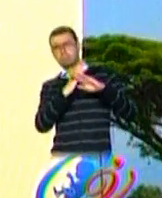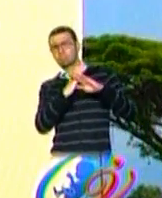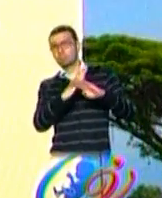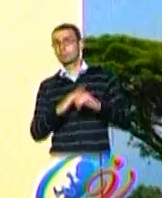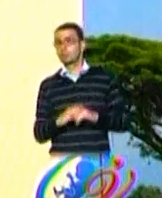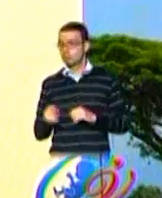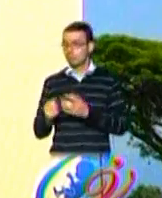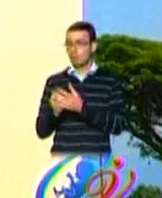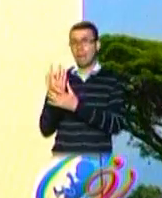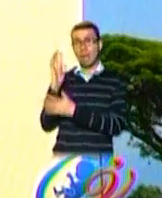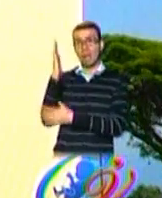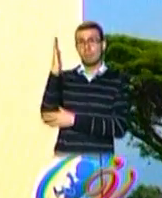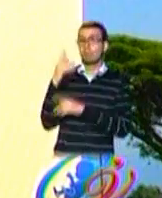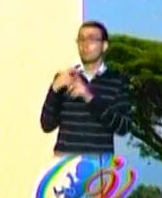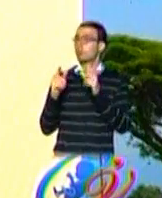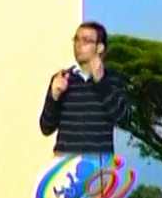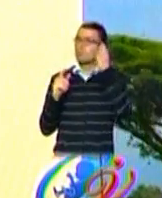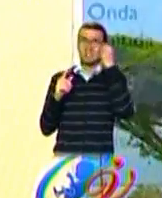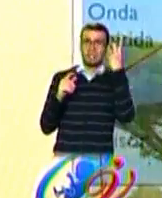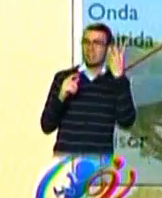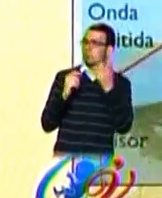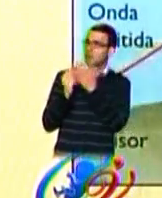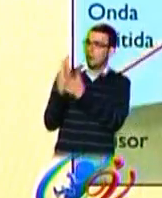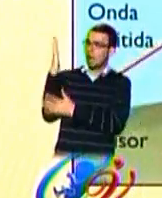pero no lo entendemos en nuestro cuerpo.